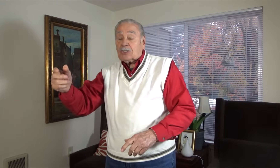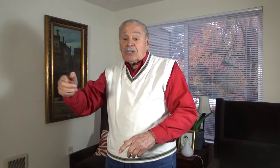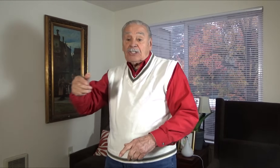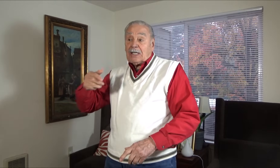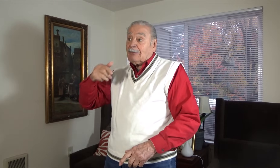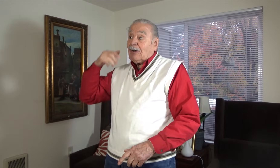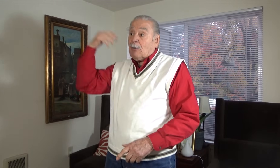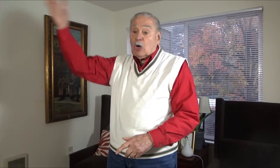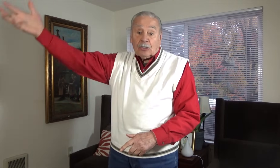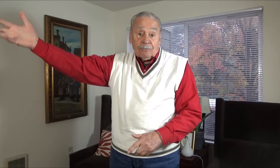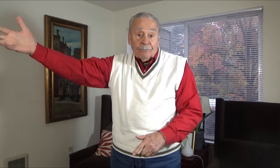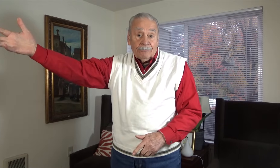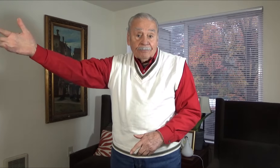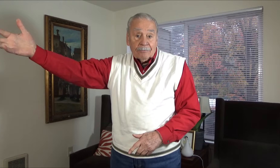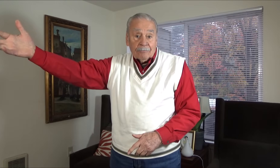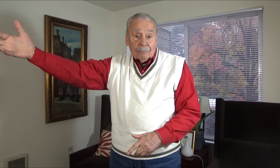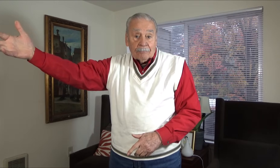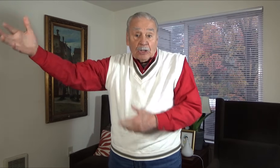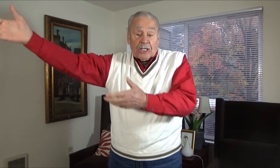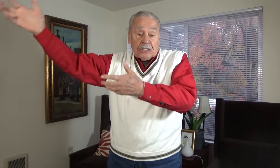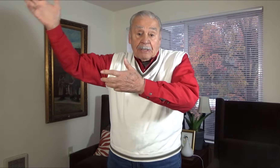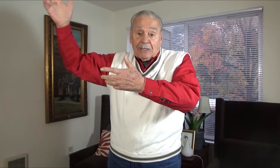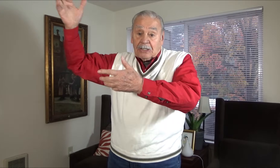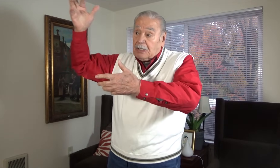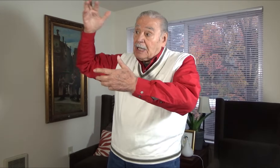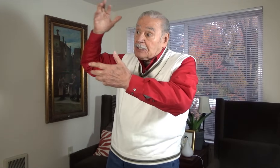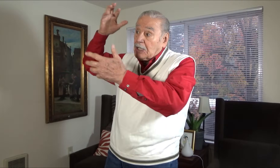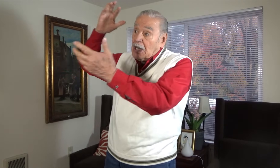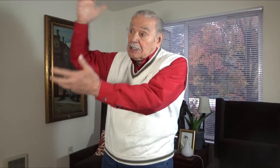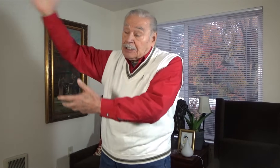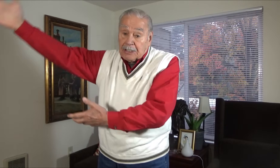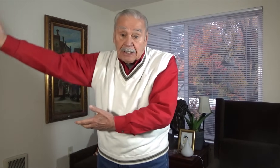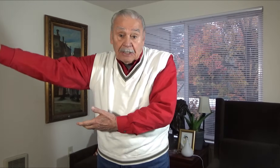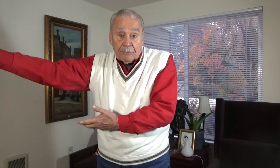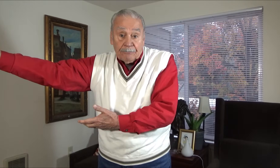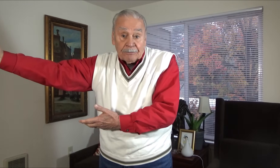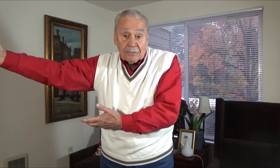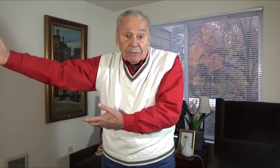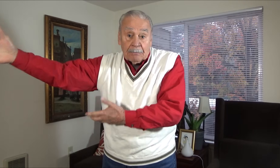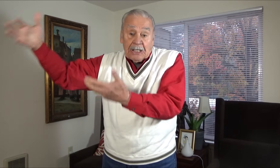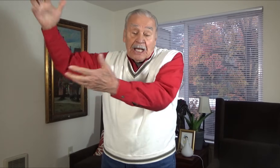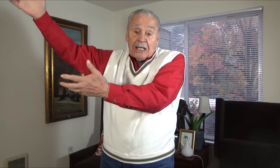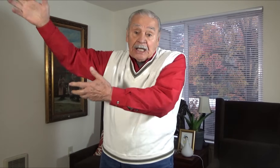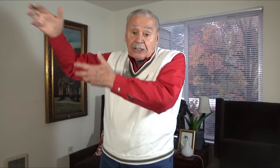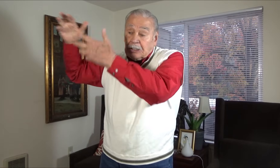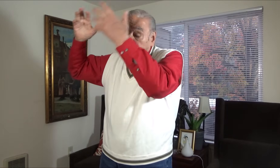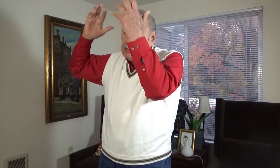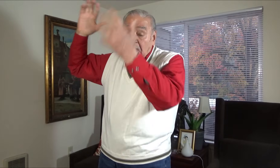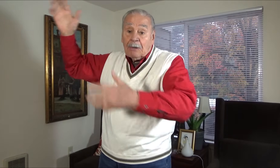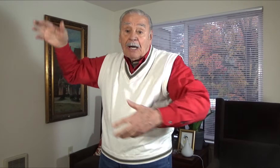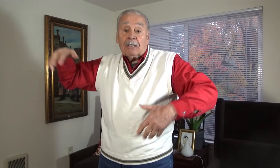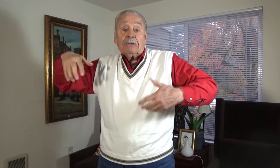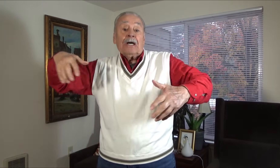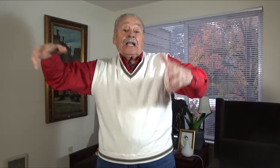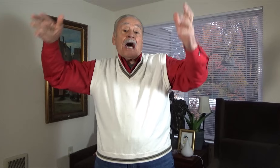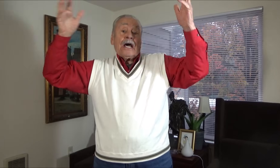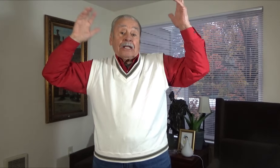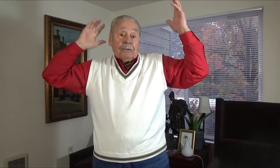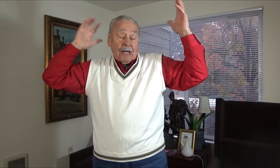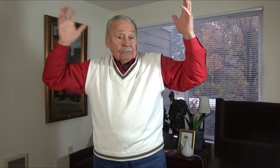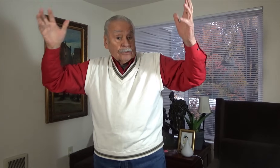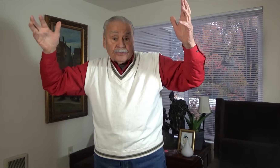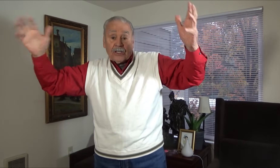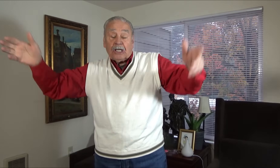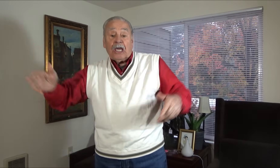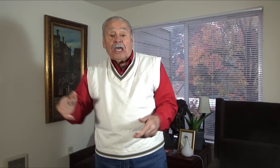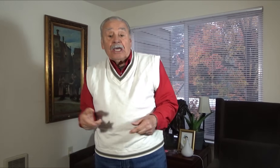y otra cosa es estar a favor violentamente de la llegada de Milei a la Argentina, va a liberar